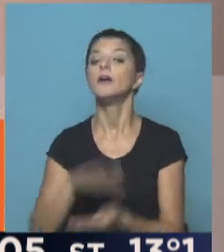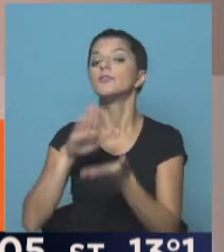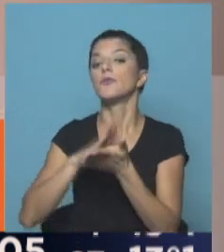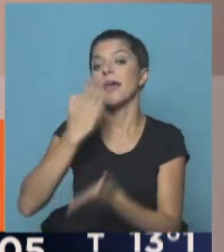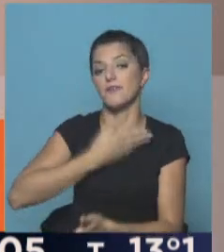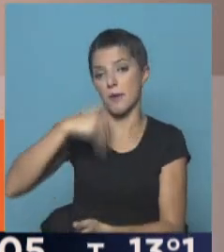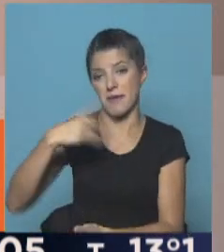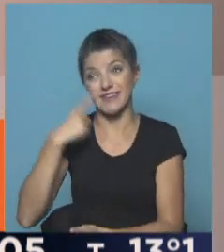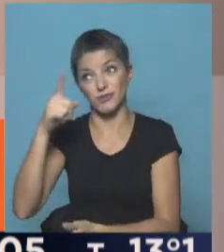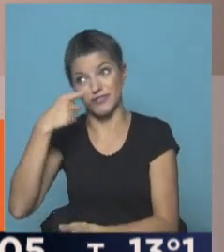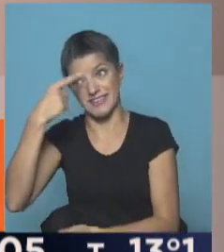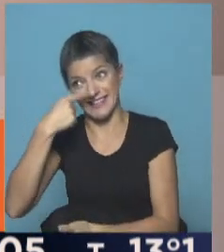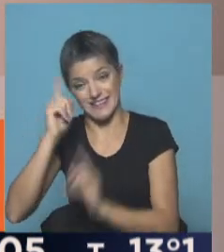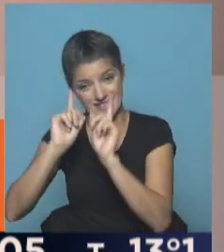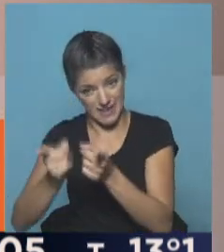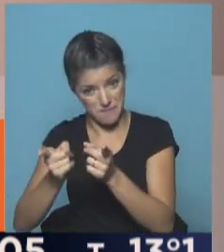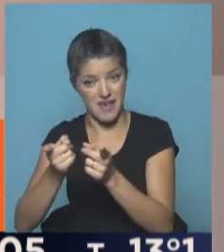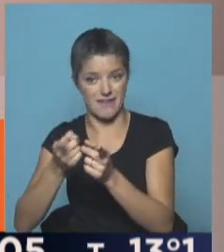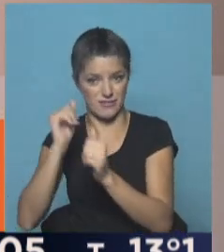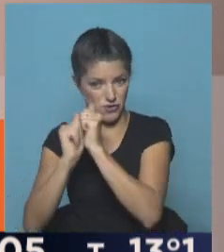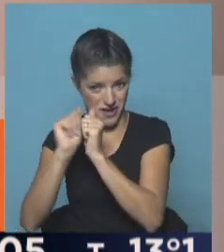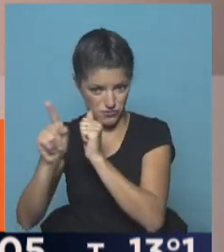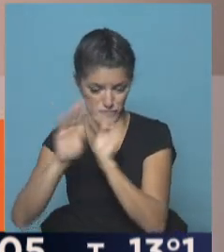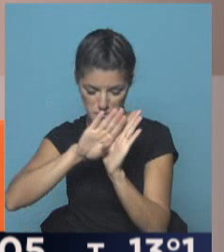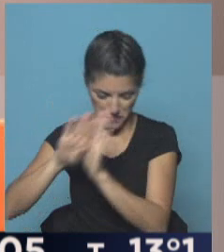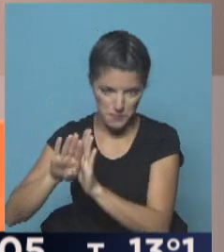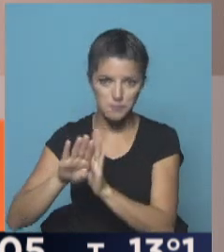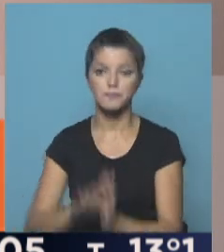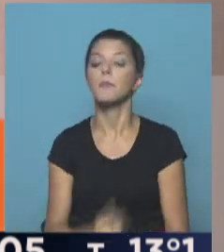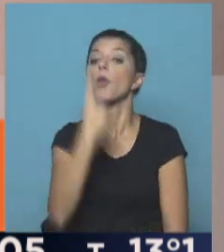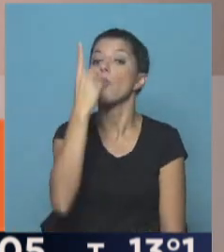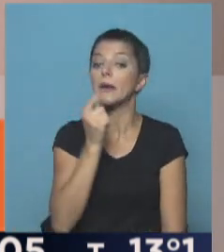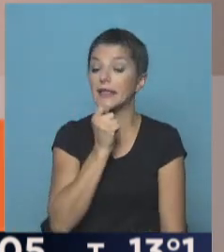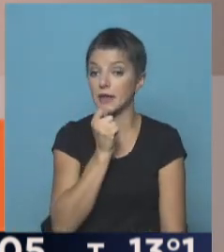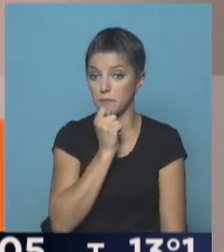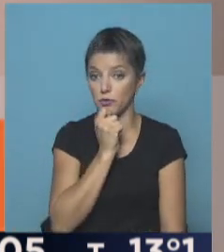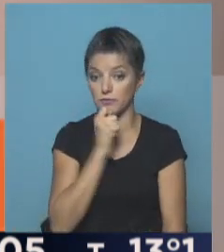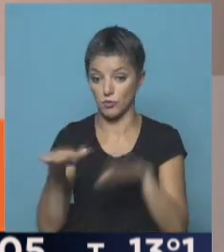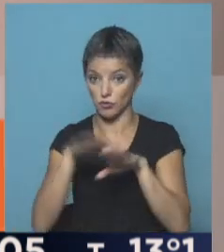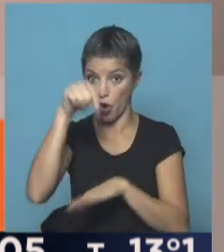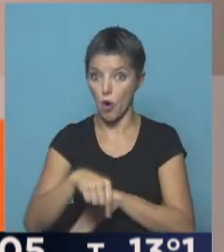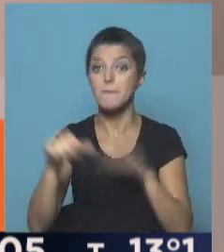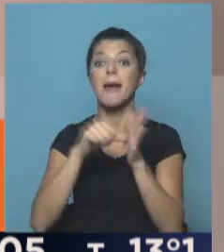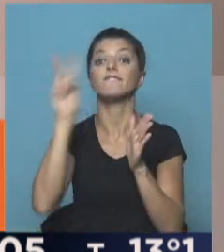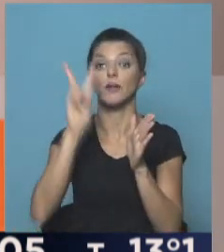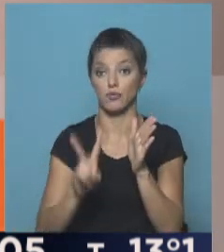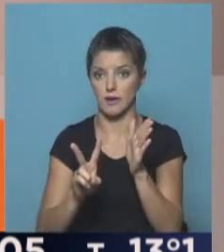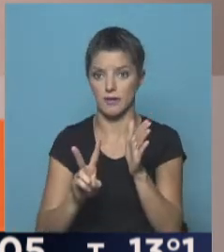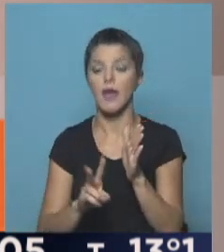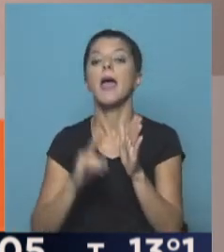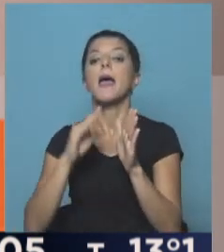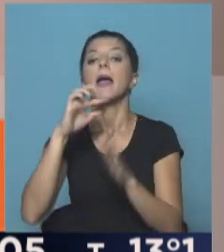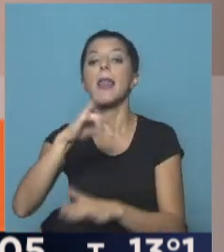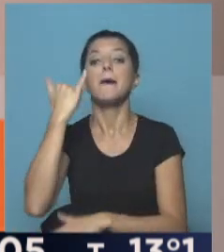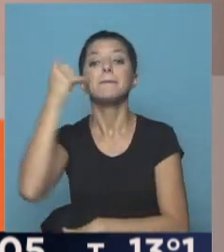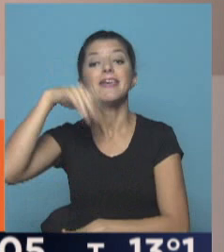y su historia con respecto a la credibilidad que puede tener. Pero un ejemplo de lo que pasa en Venezuela. Pequeña y mediana industria